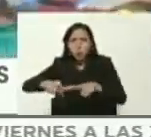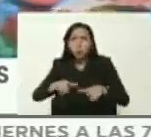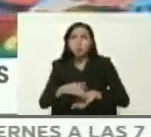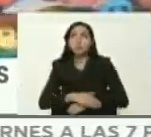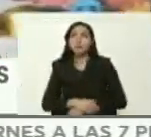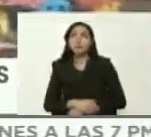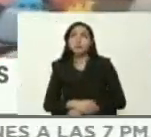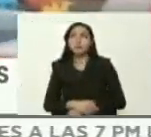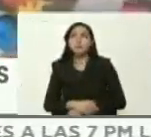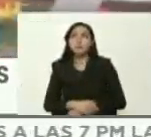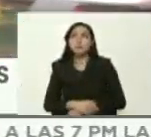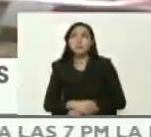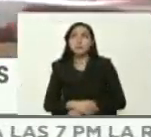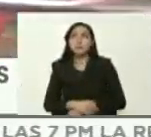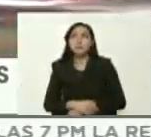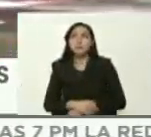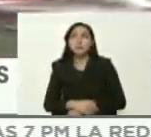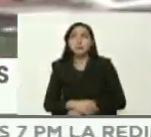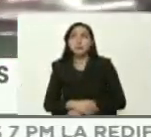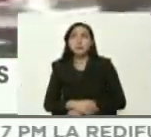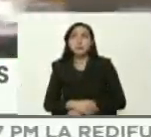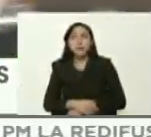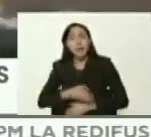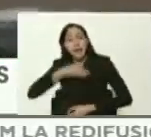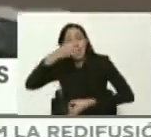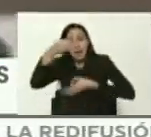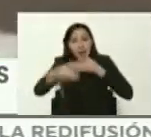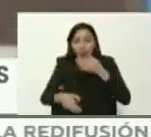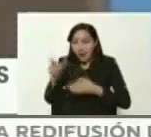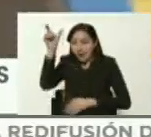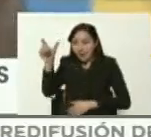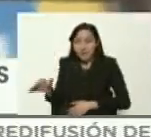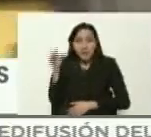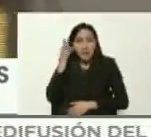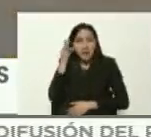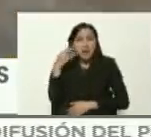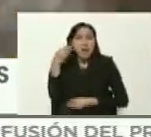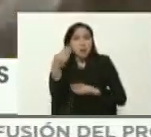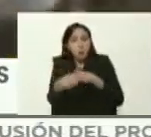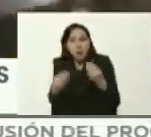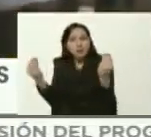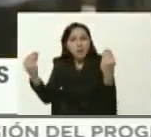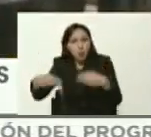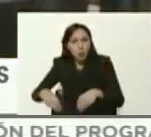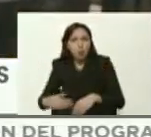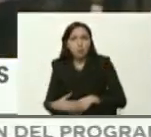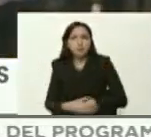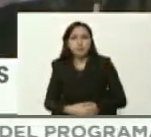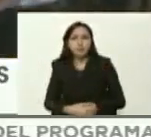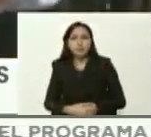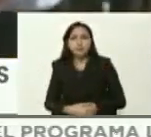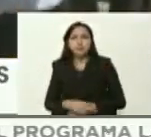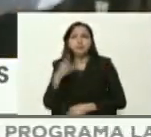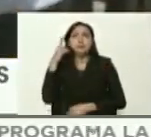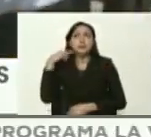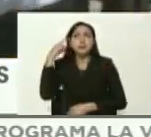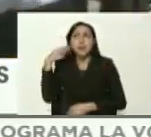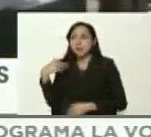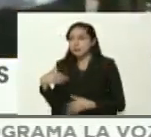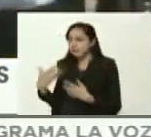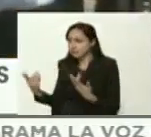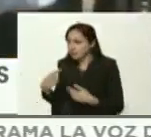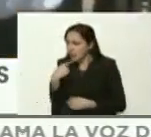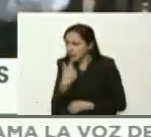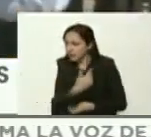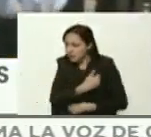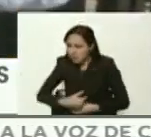esta líder revolucionaria, nos explique a través de toda su organización. Negra Requena, ¿qué nos dice? Explícale